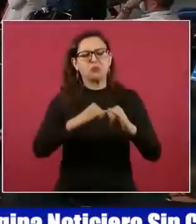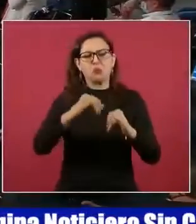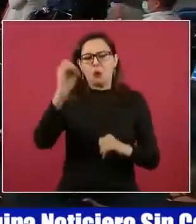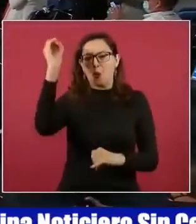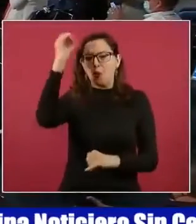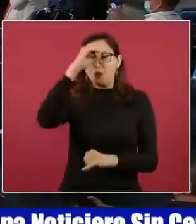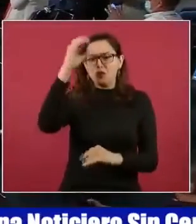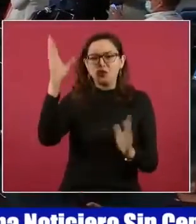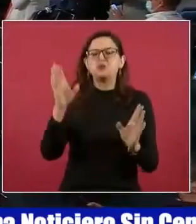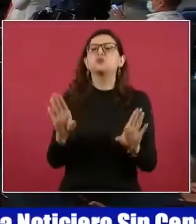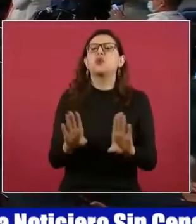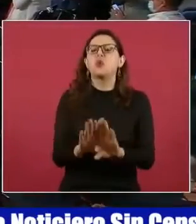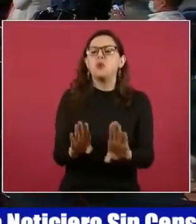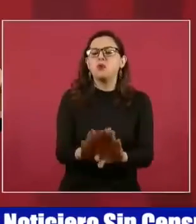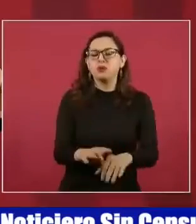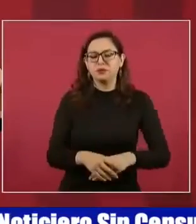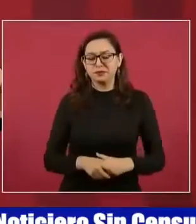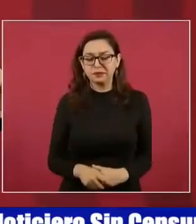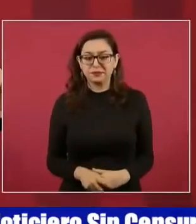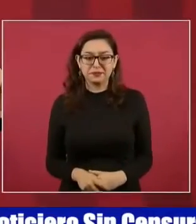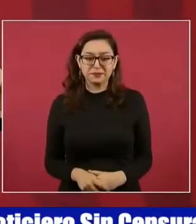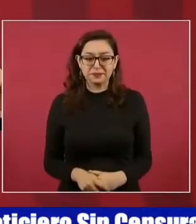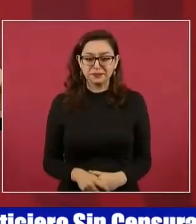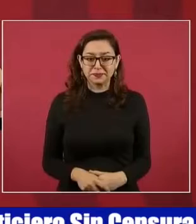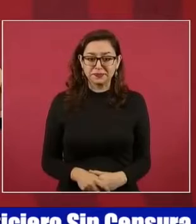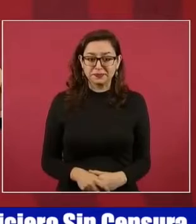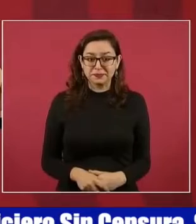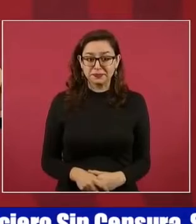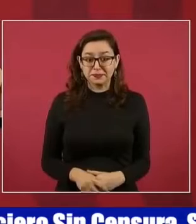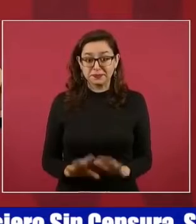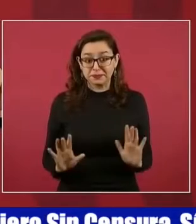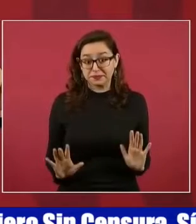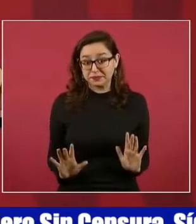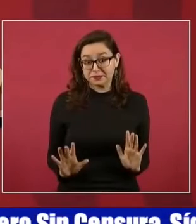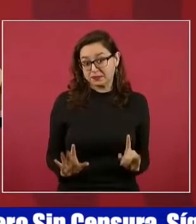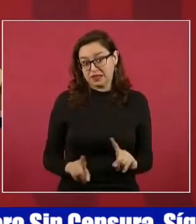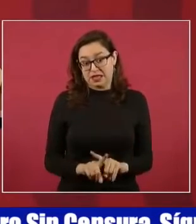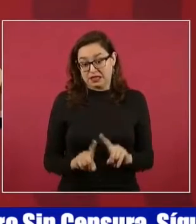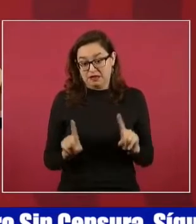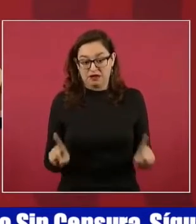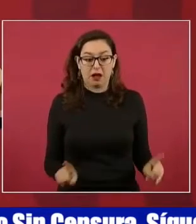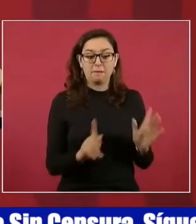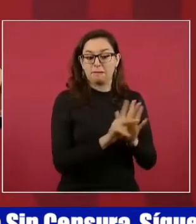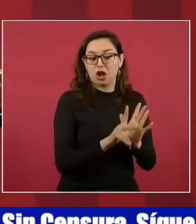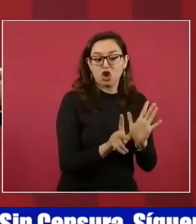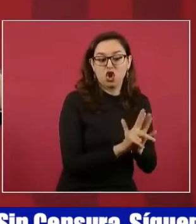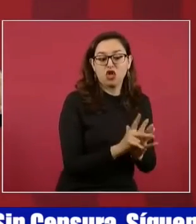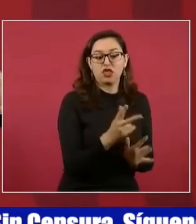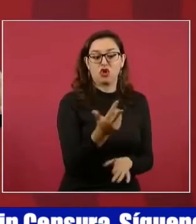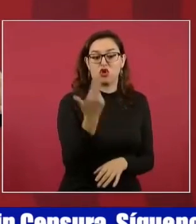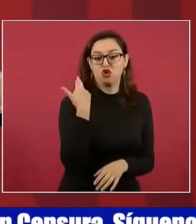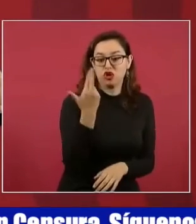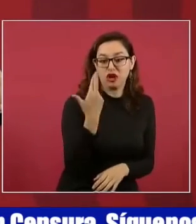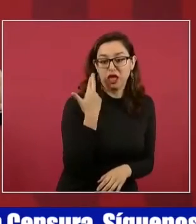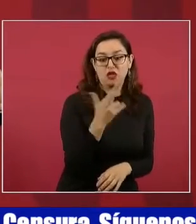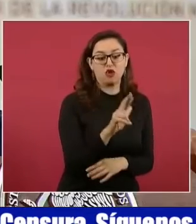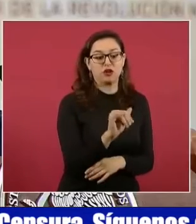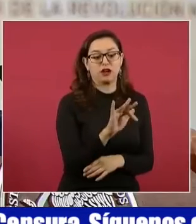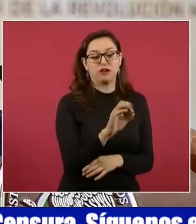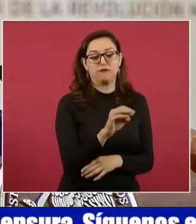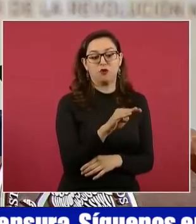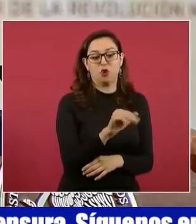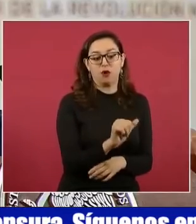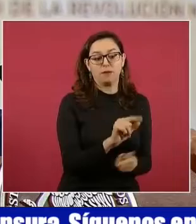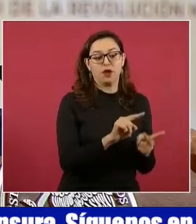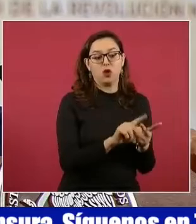tiene resultados no tan visibles como les gusta a ellos hablar siempre de los temas con números. Sin embargo, el